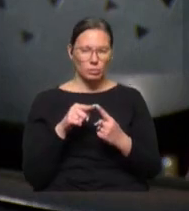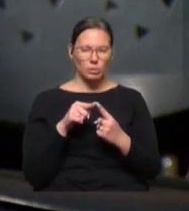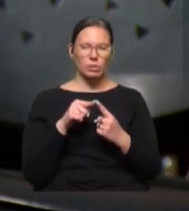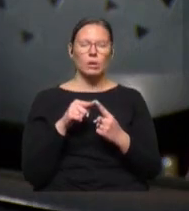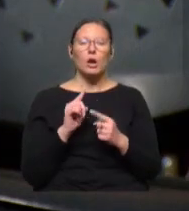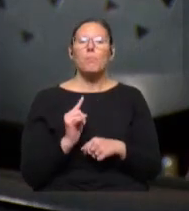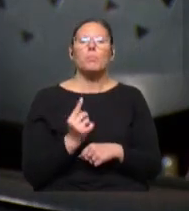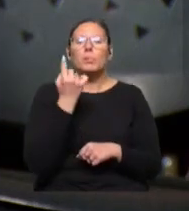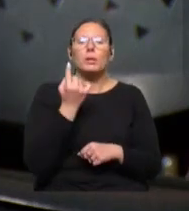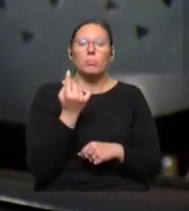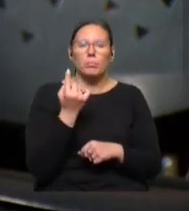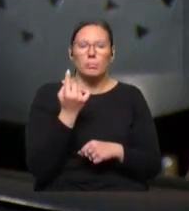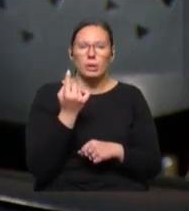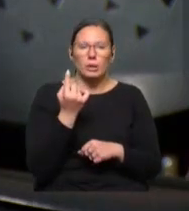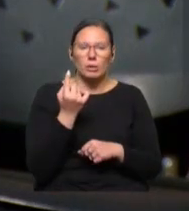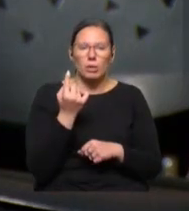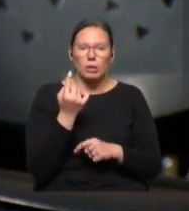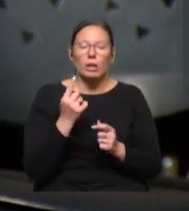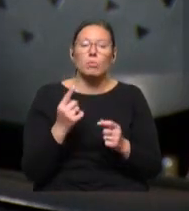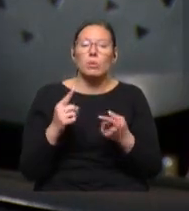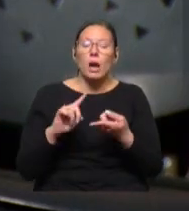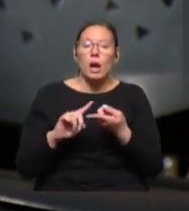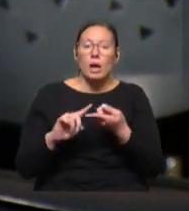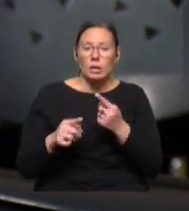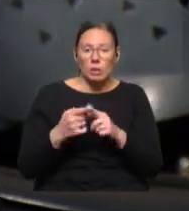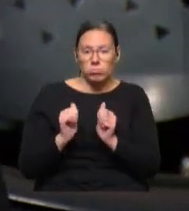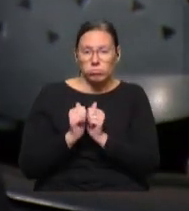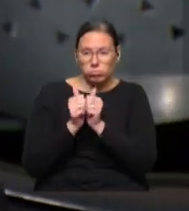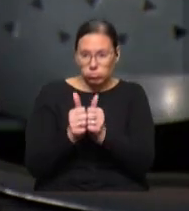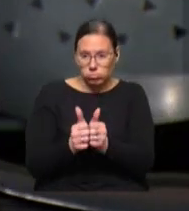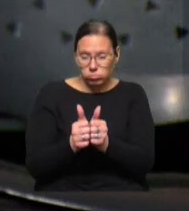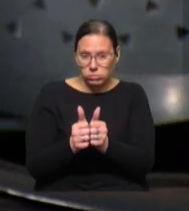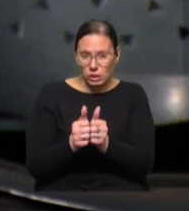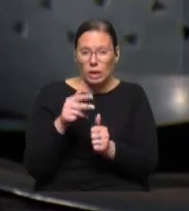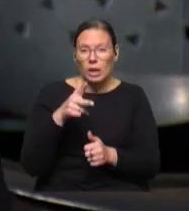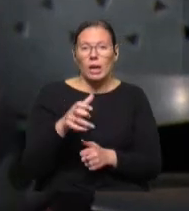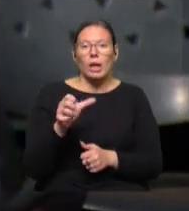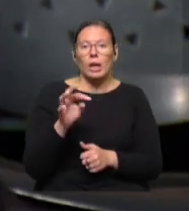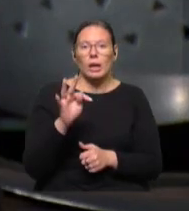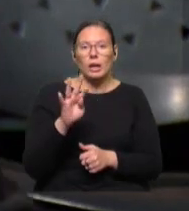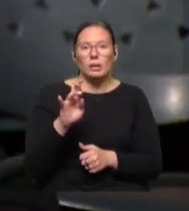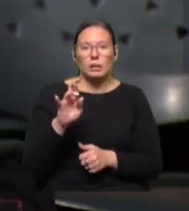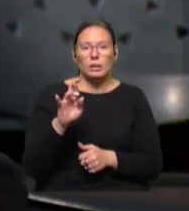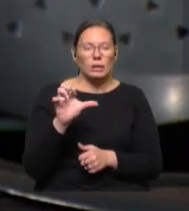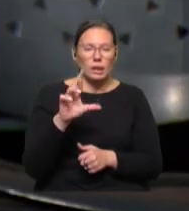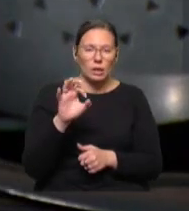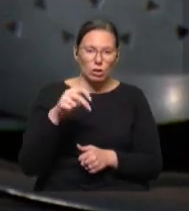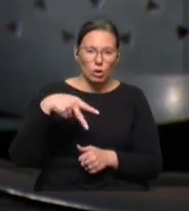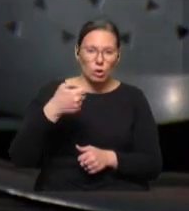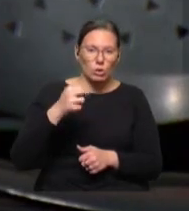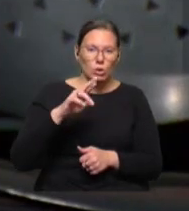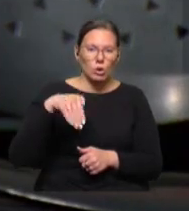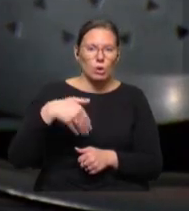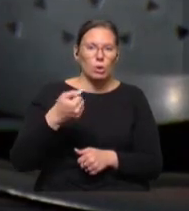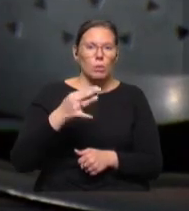es lo primero que se estanca en un vínculo heteronormativo, ¿no? Esta cosa de, bueno, yo me tengo que acostumbrar